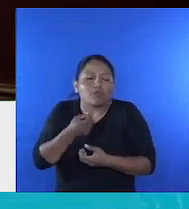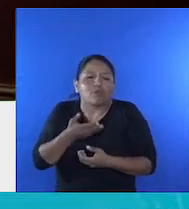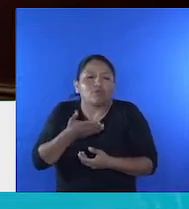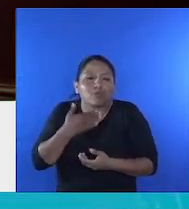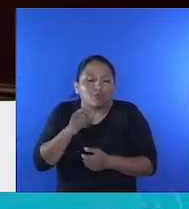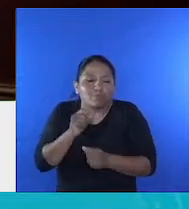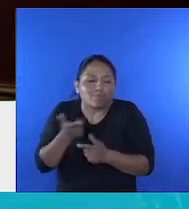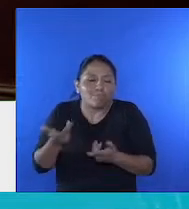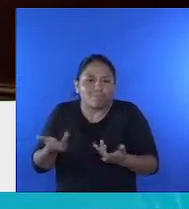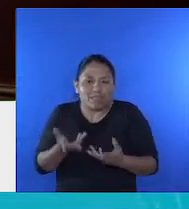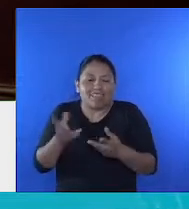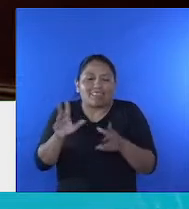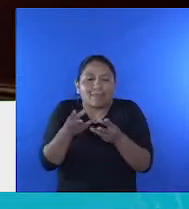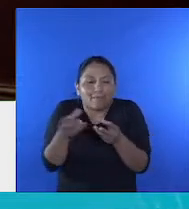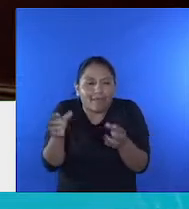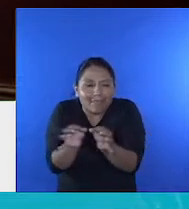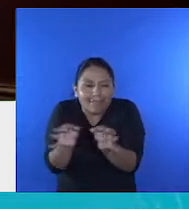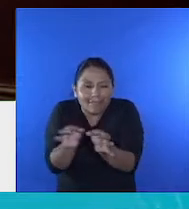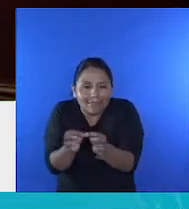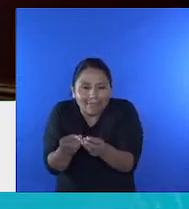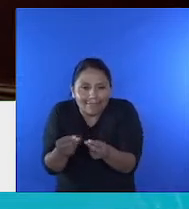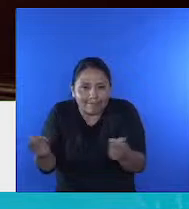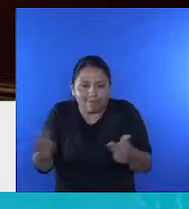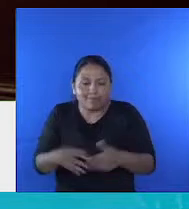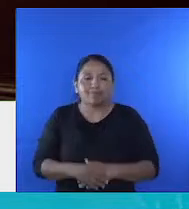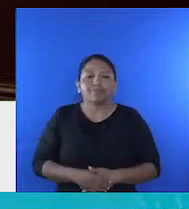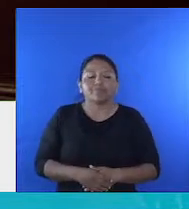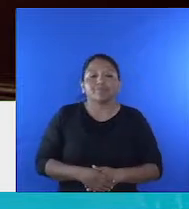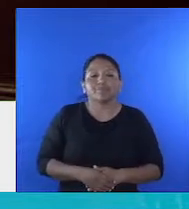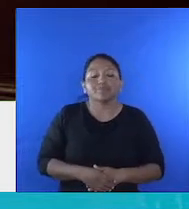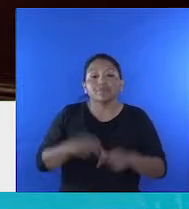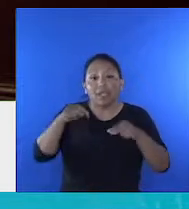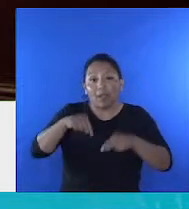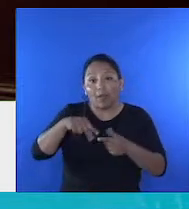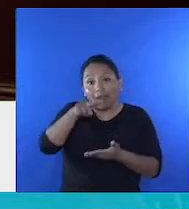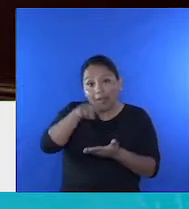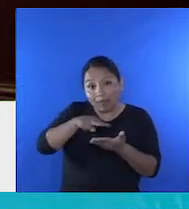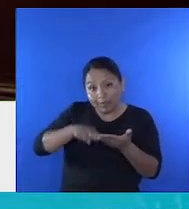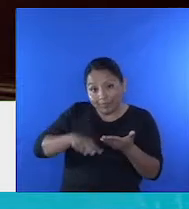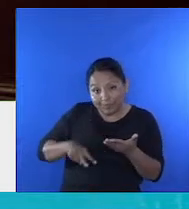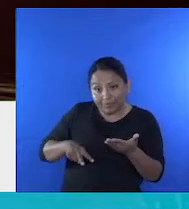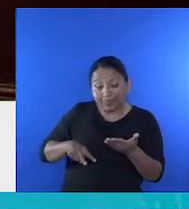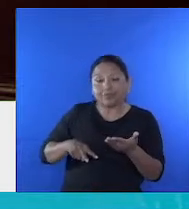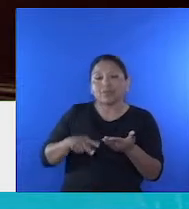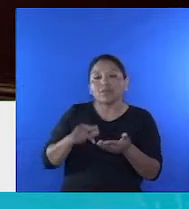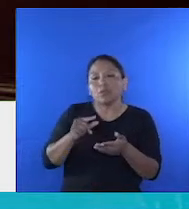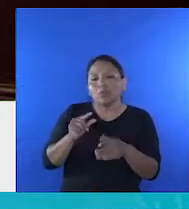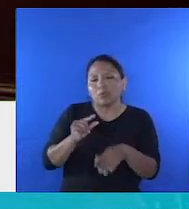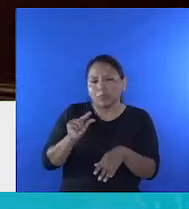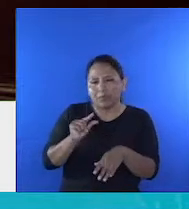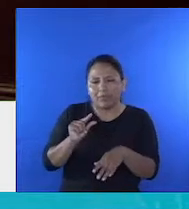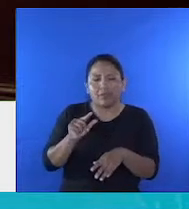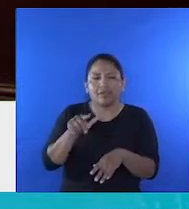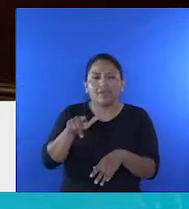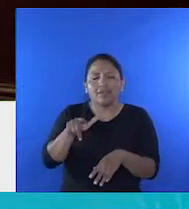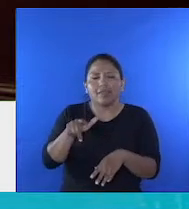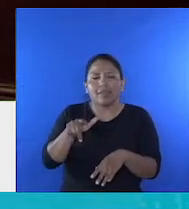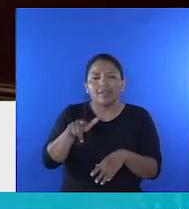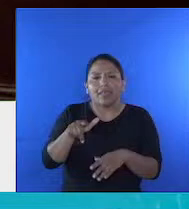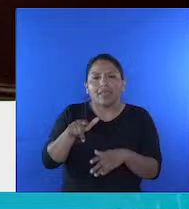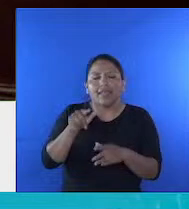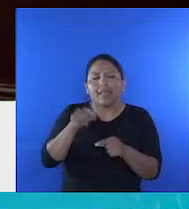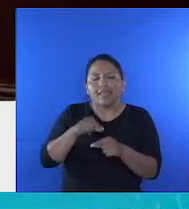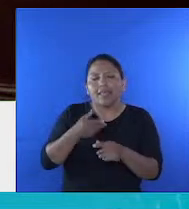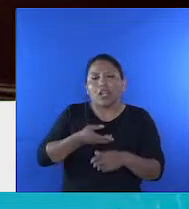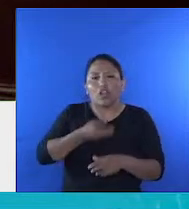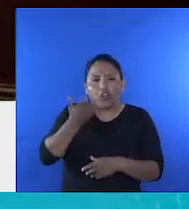este concepto de la desmalvinización. Les voy a leer un pedacito de uno de